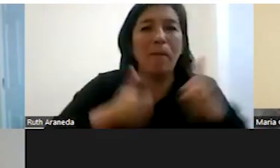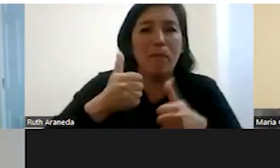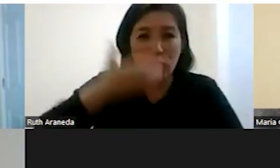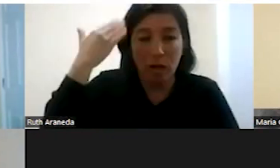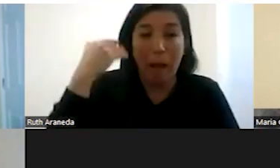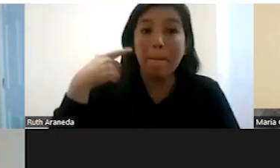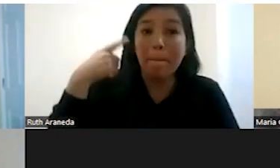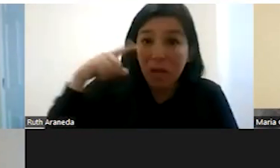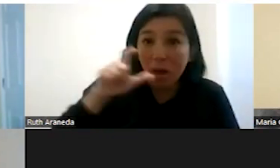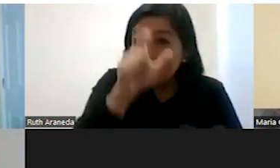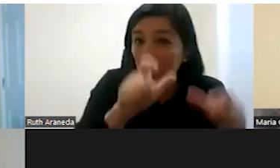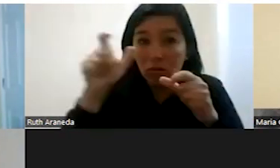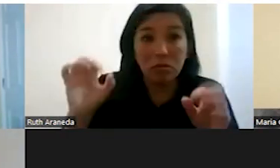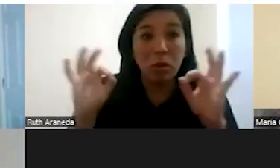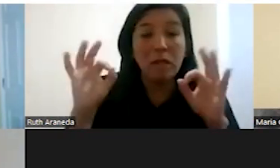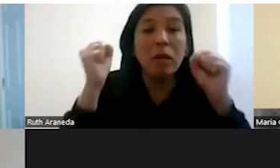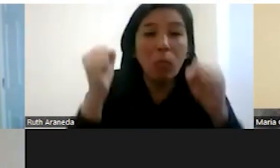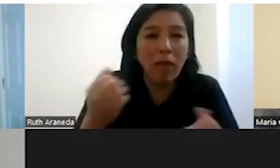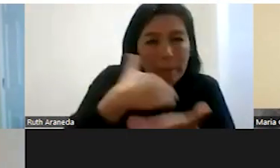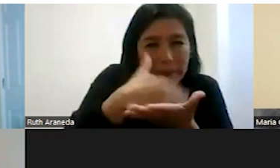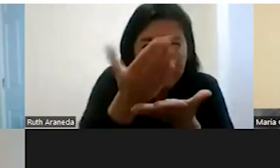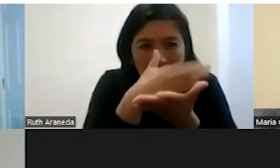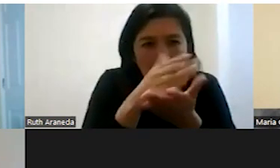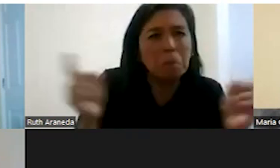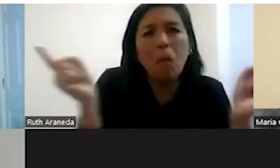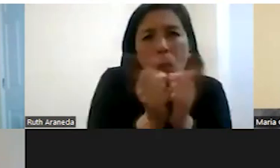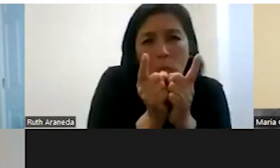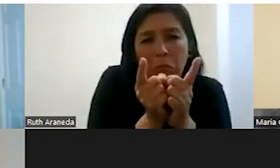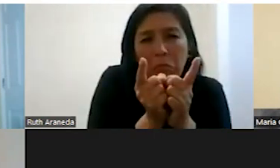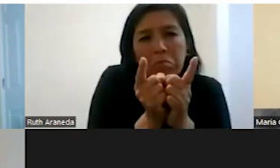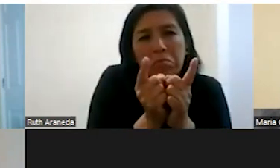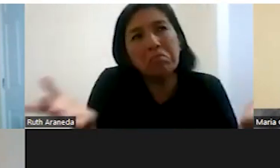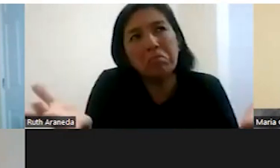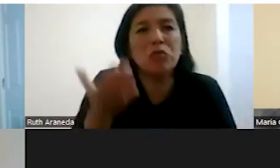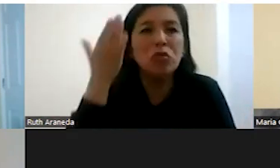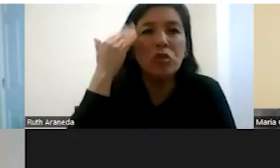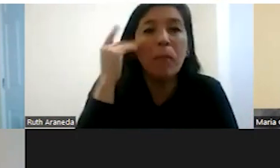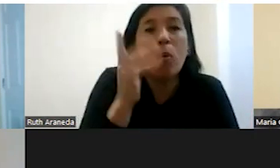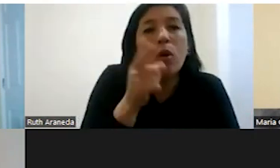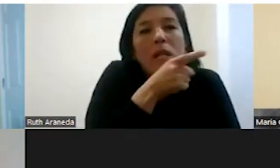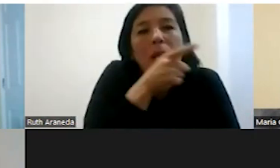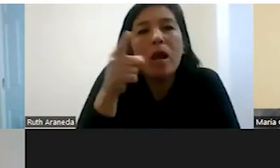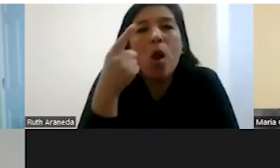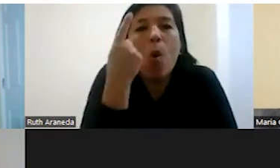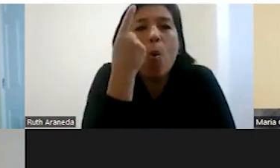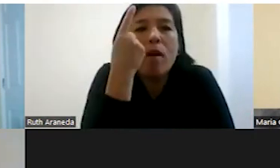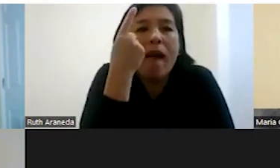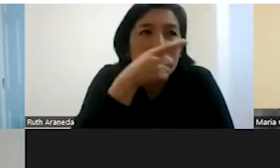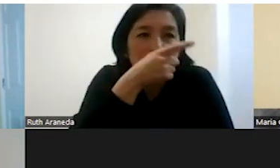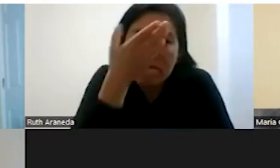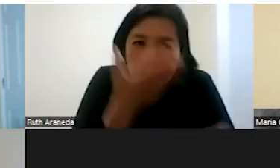difusión pública, se puede preparar algo más sintético. No sé, una clase semanal durante un mes, no sé, pues, algo